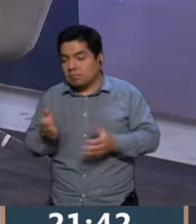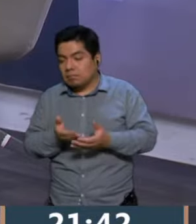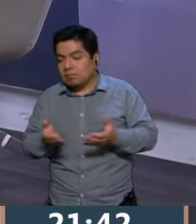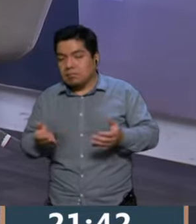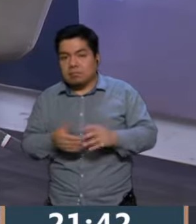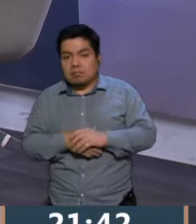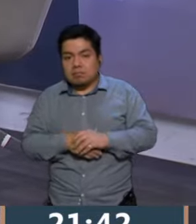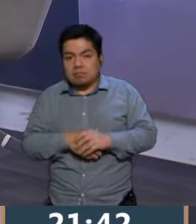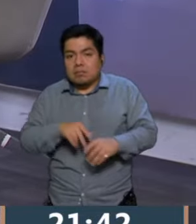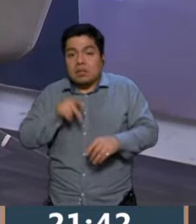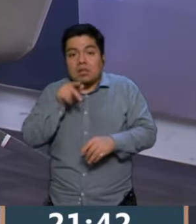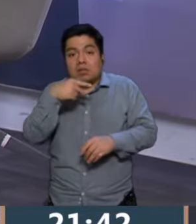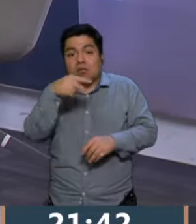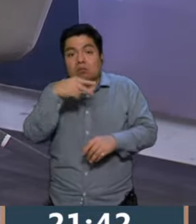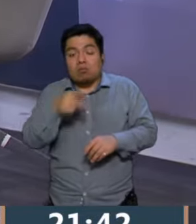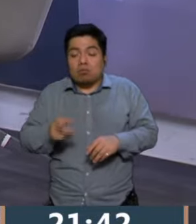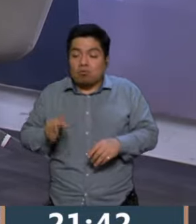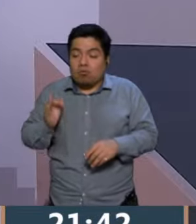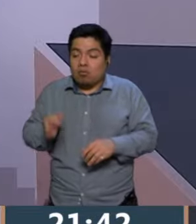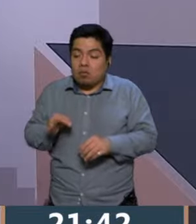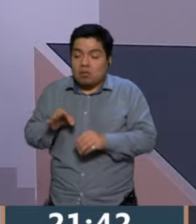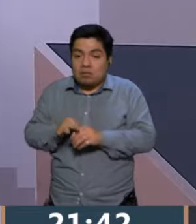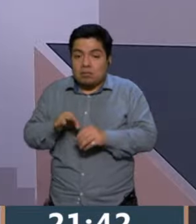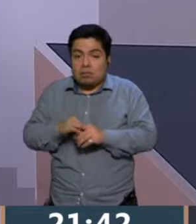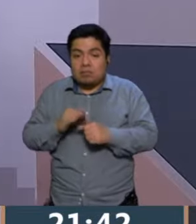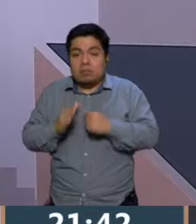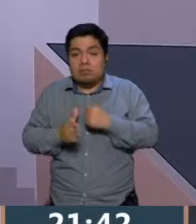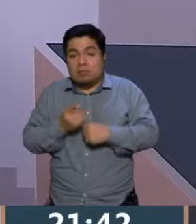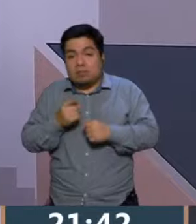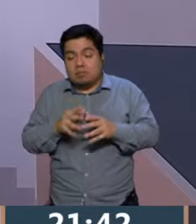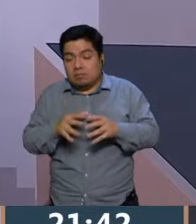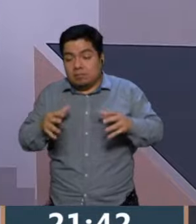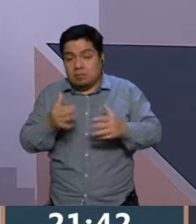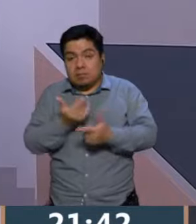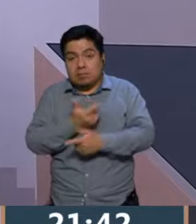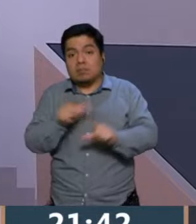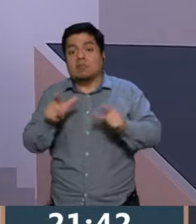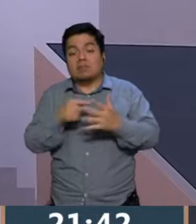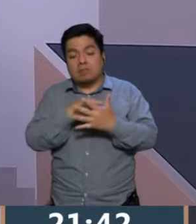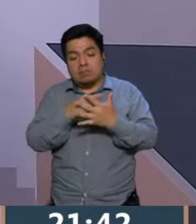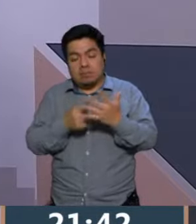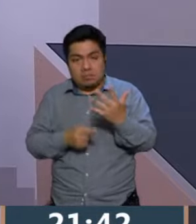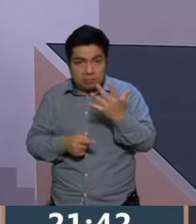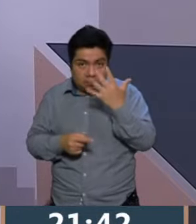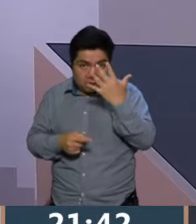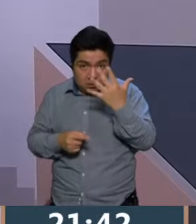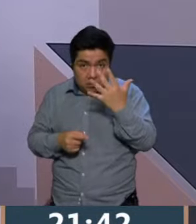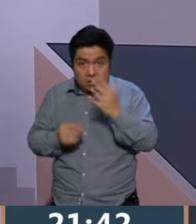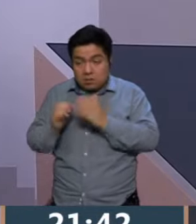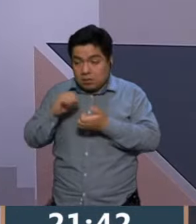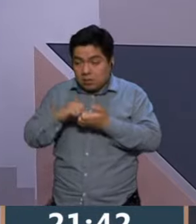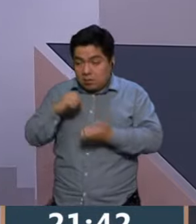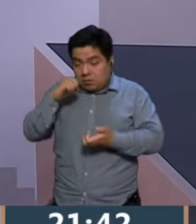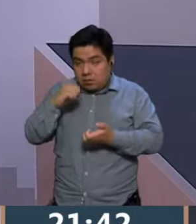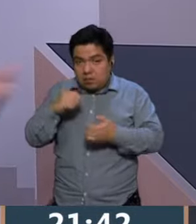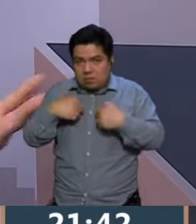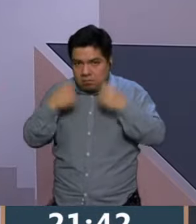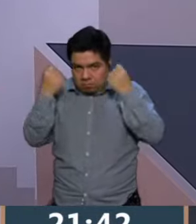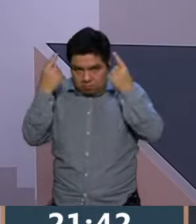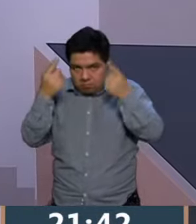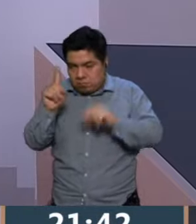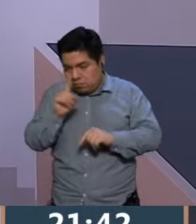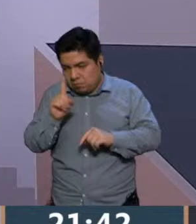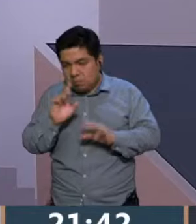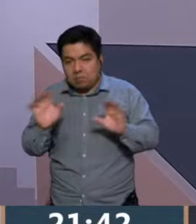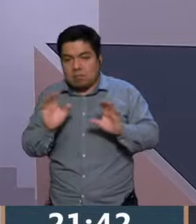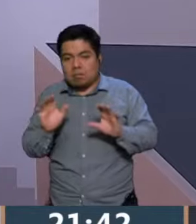más. El sentido de mi voto. Bueno, esto fue a partir de que en el margen de libertad de expresión hay 5 discursos que nuestra propia Constitución, y no lo inventé yo, Braulio, me hubiera